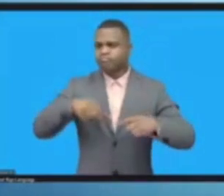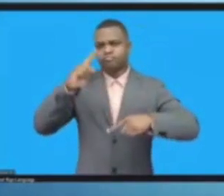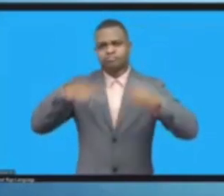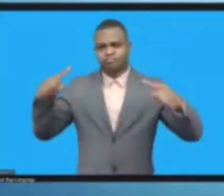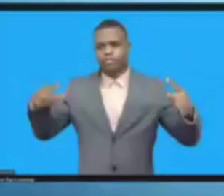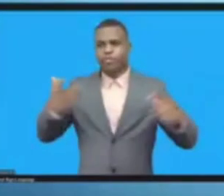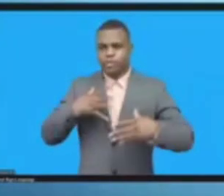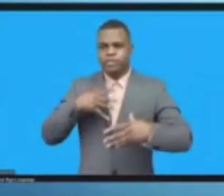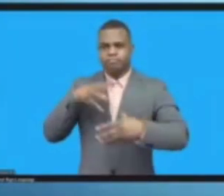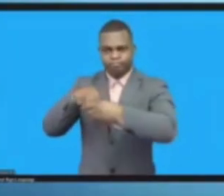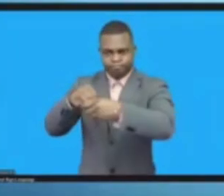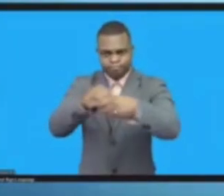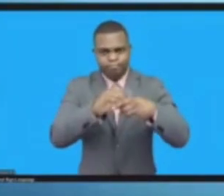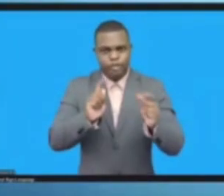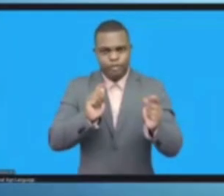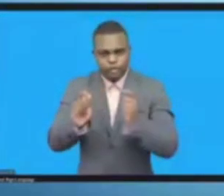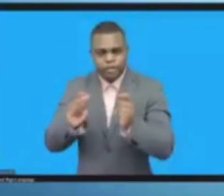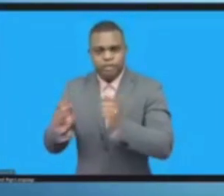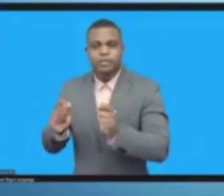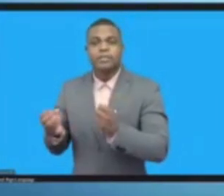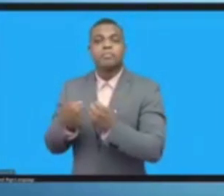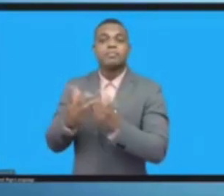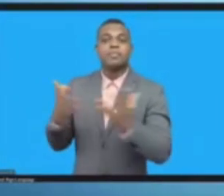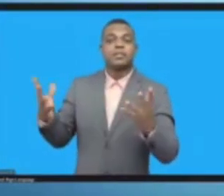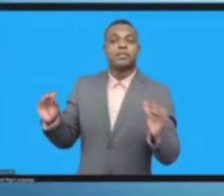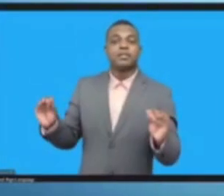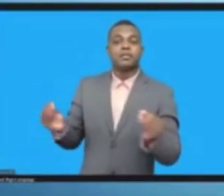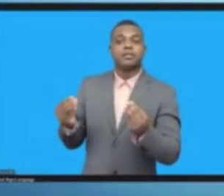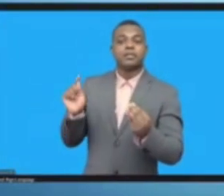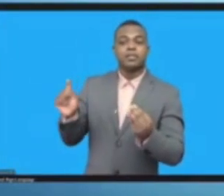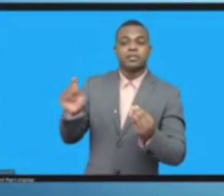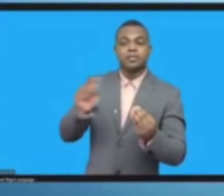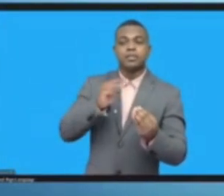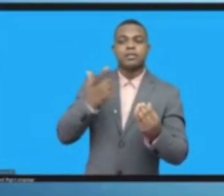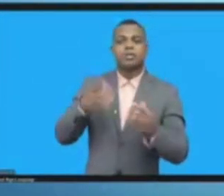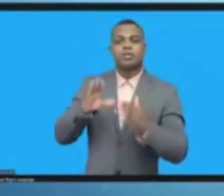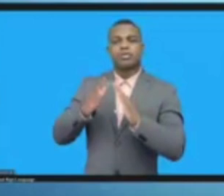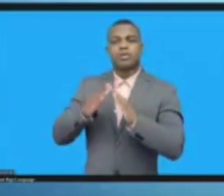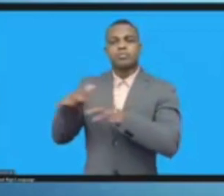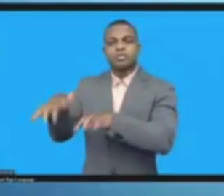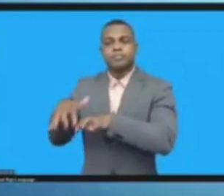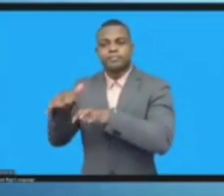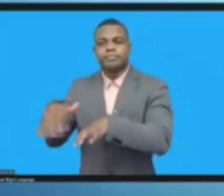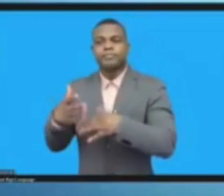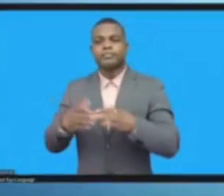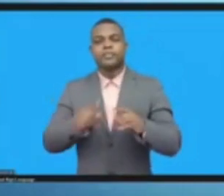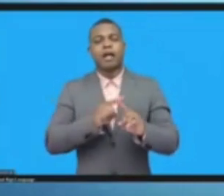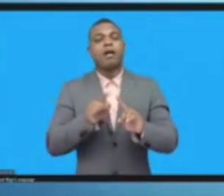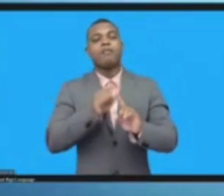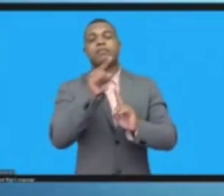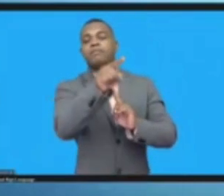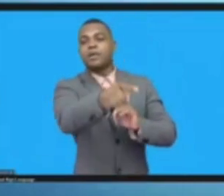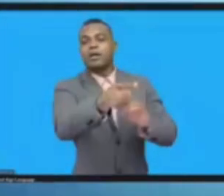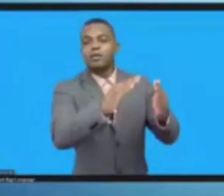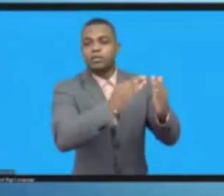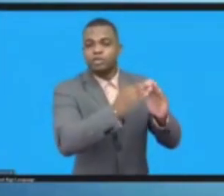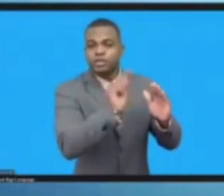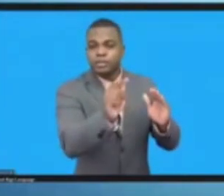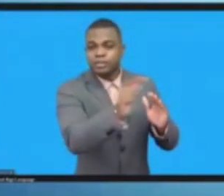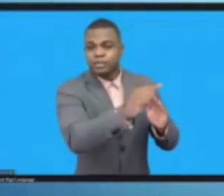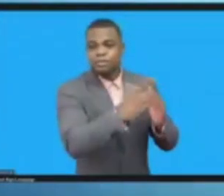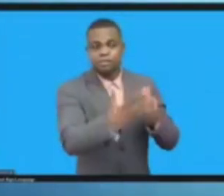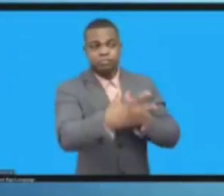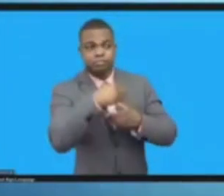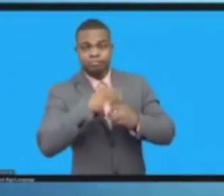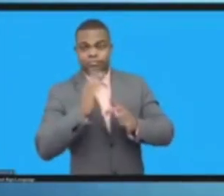balanza de internet de internet hay muchas limitantes que son las pobreza el desempleo y